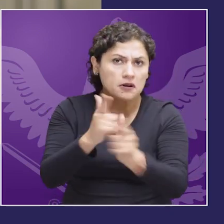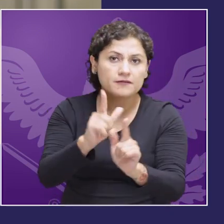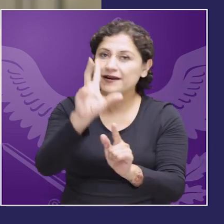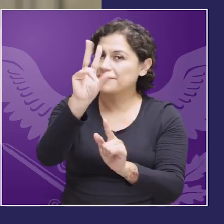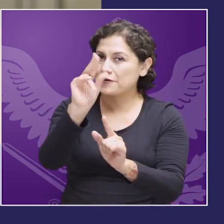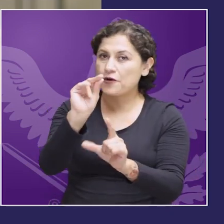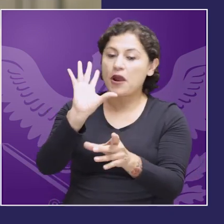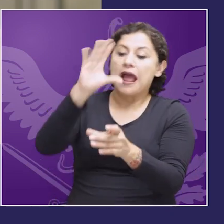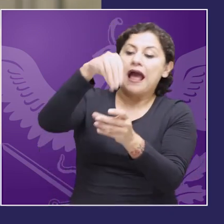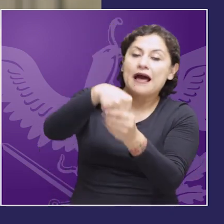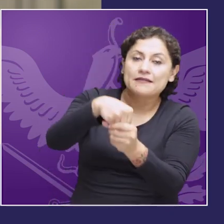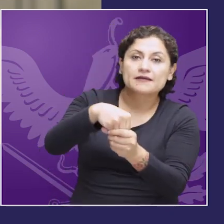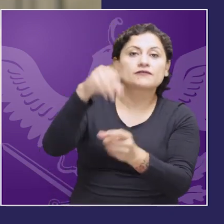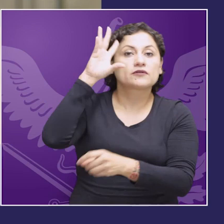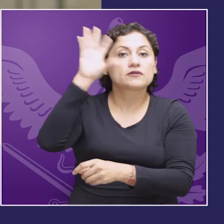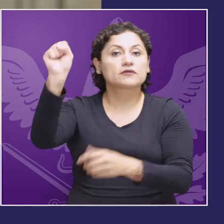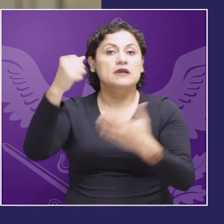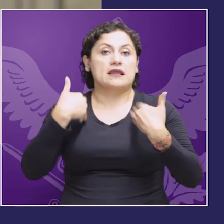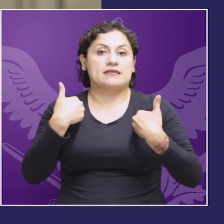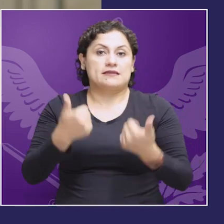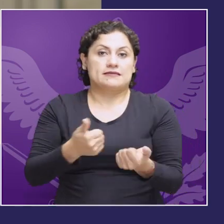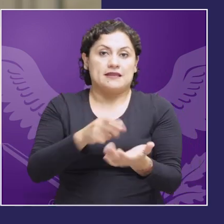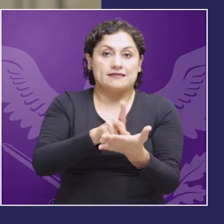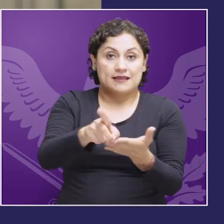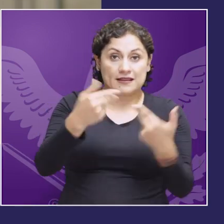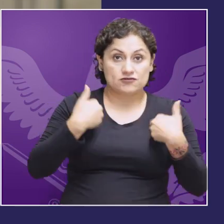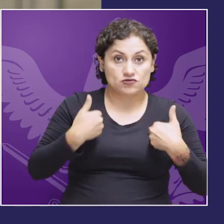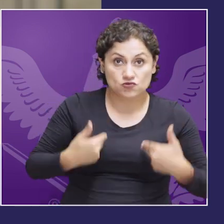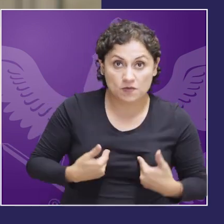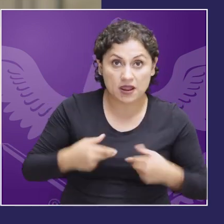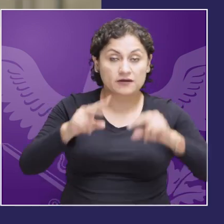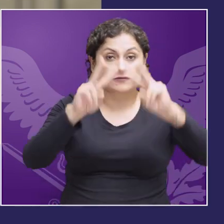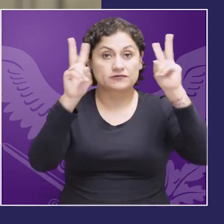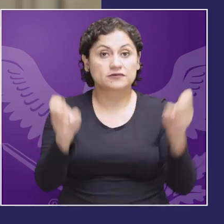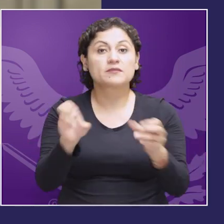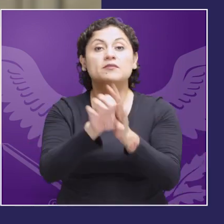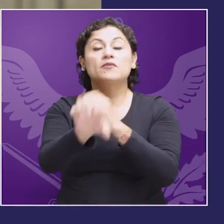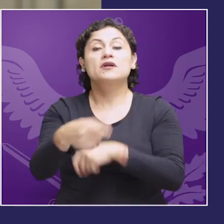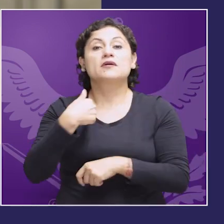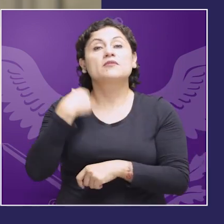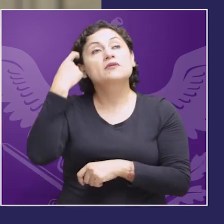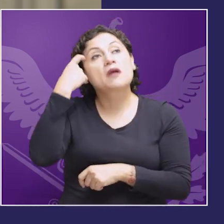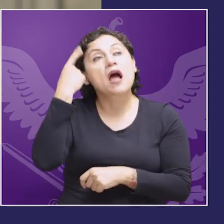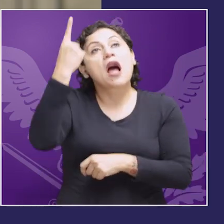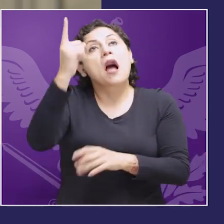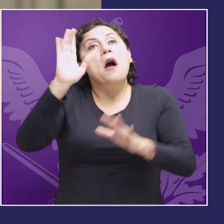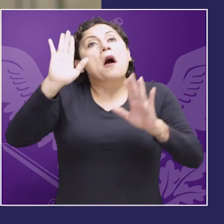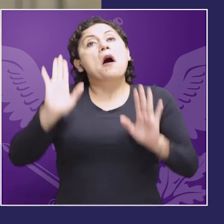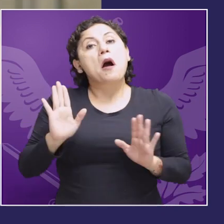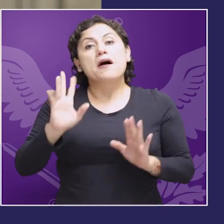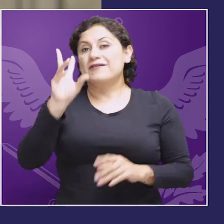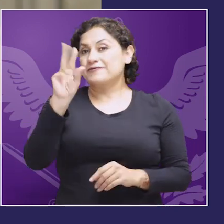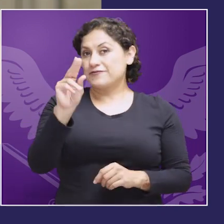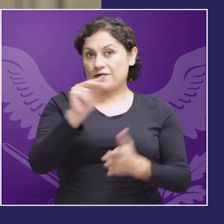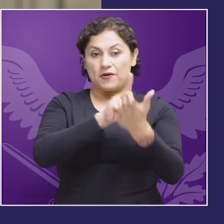es cualquier capacitación, sino que en el fondo que explique y que transmita que esto es un asunto de derechos humanos. O